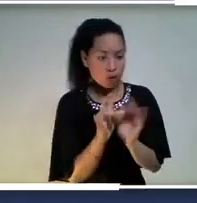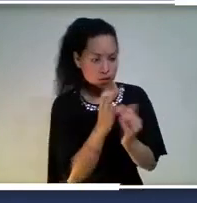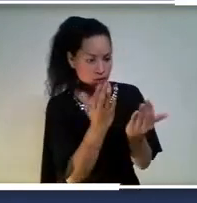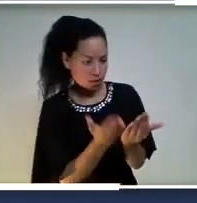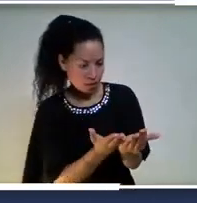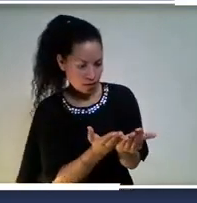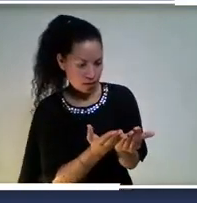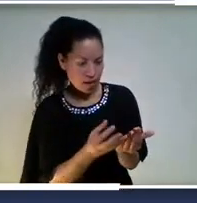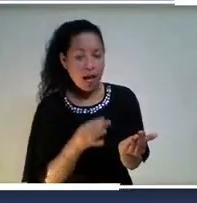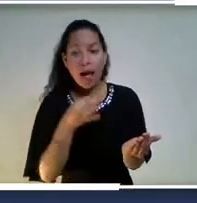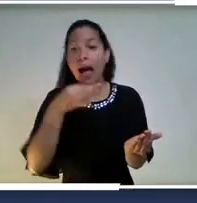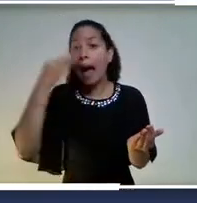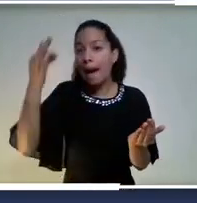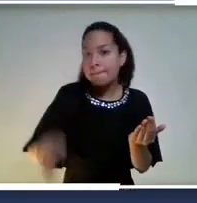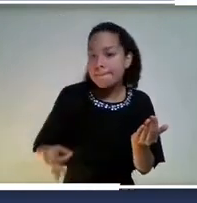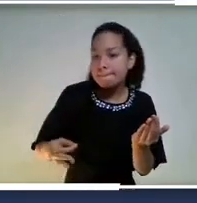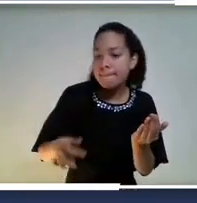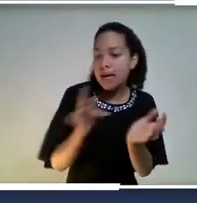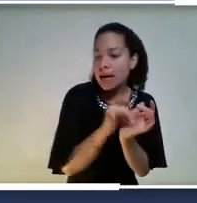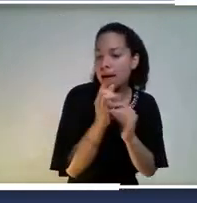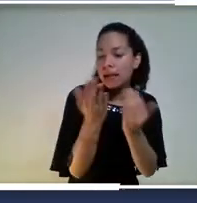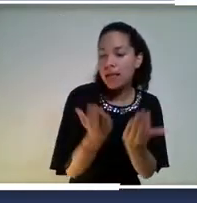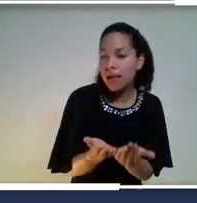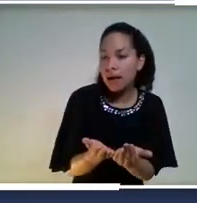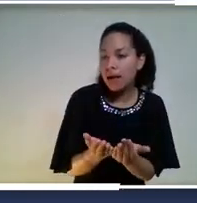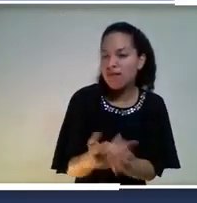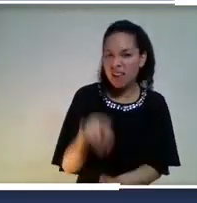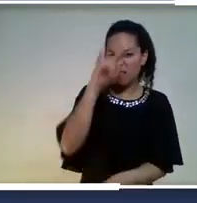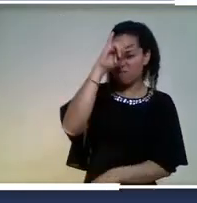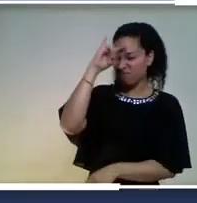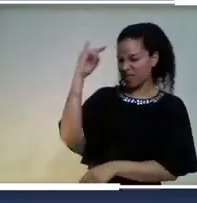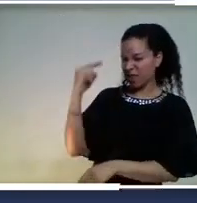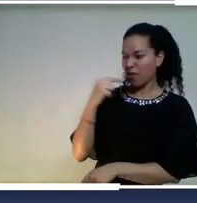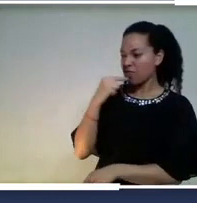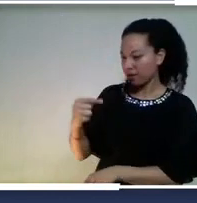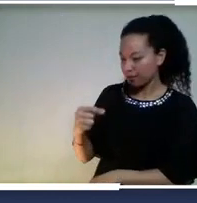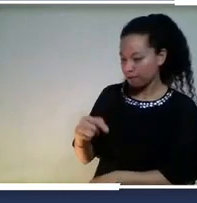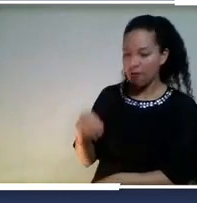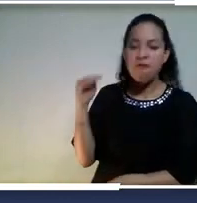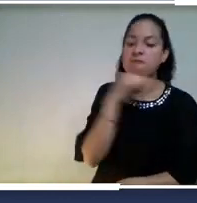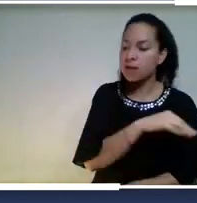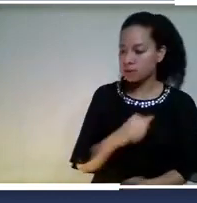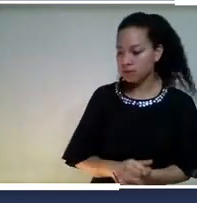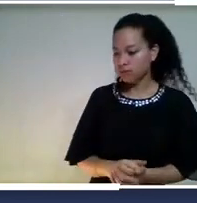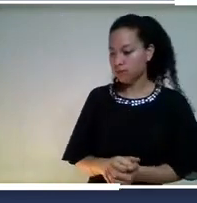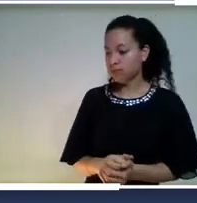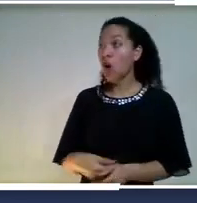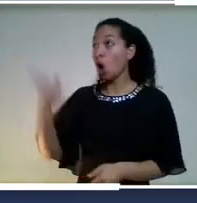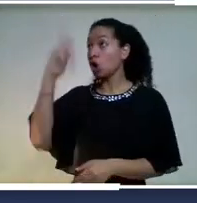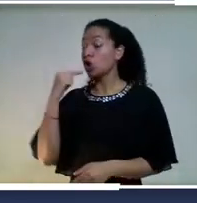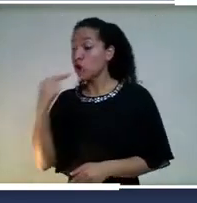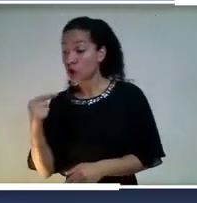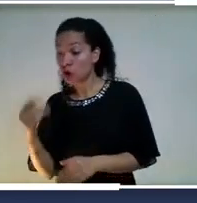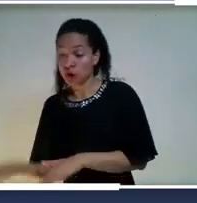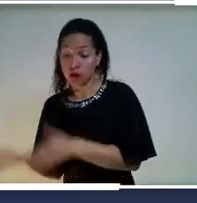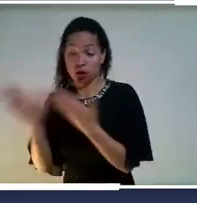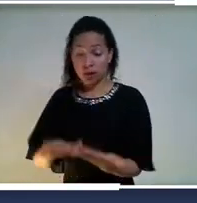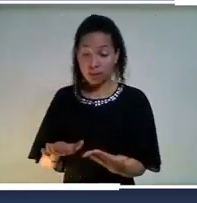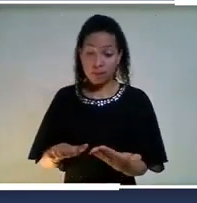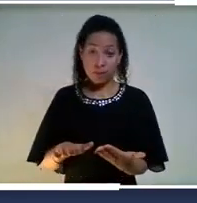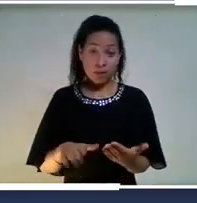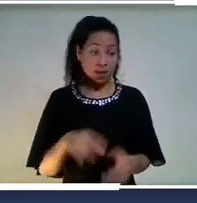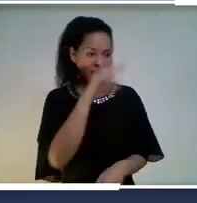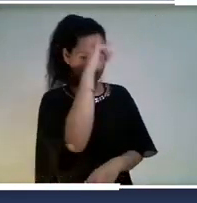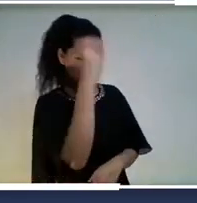crear una falsa verdad dios dice moriréis la tradición dicen no moriréis hay algo que sigue viviendo yo dice